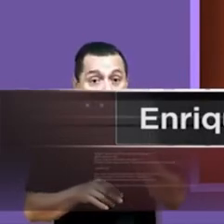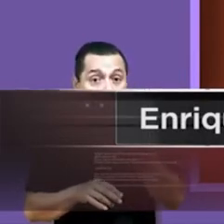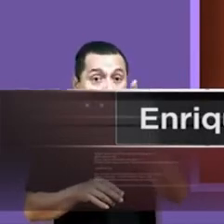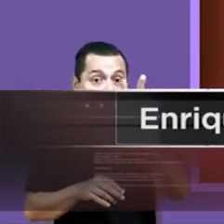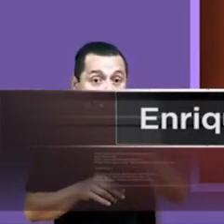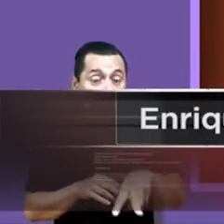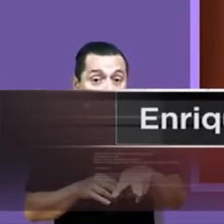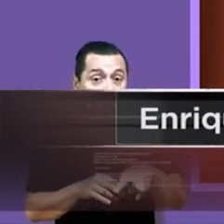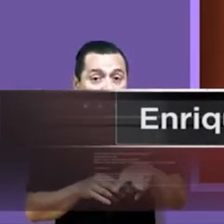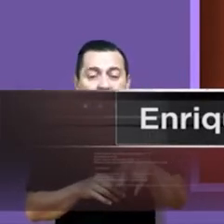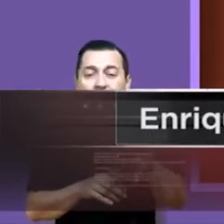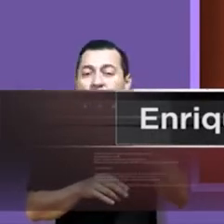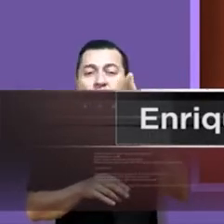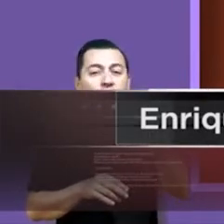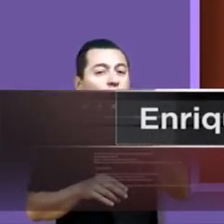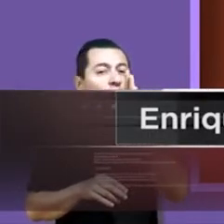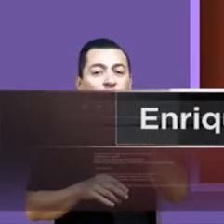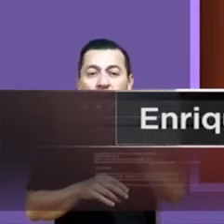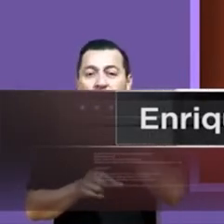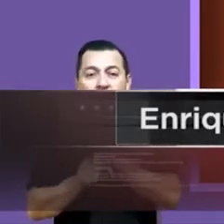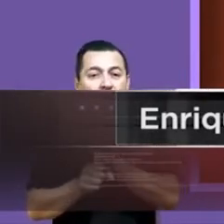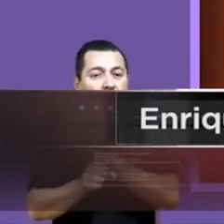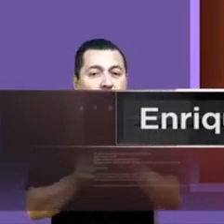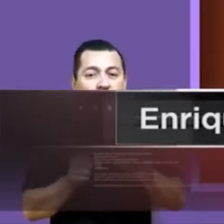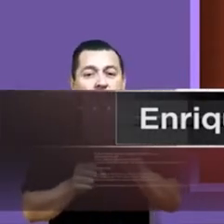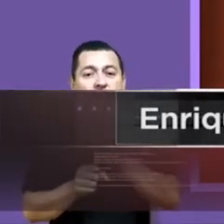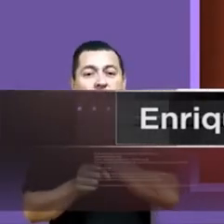que tengamos estos niveles